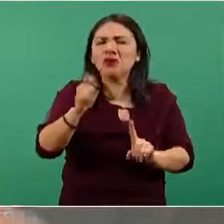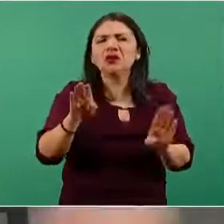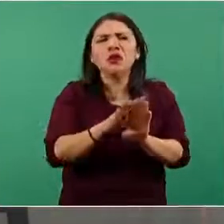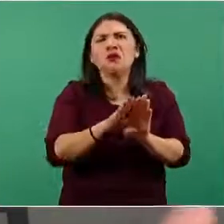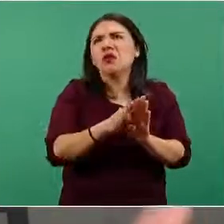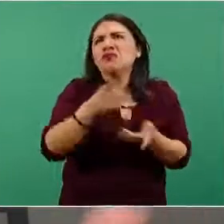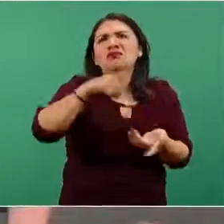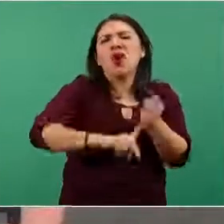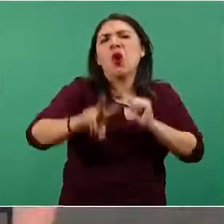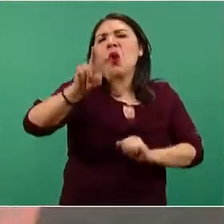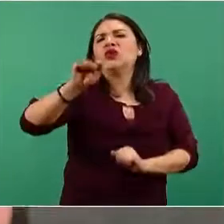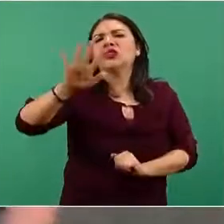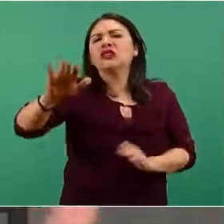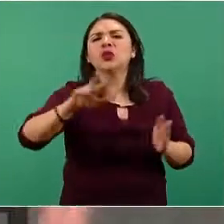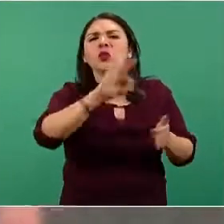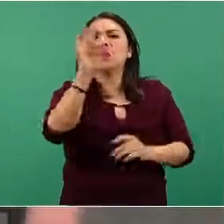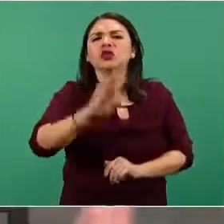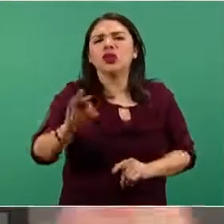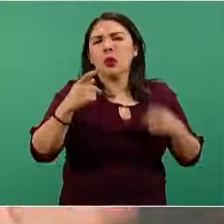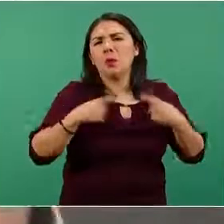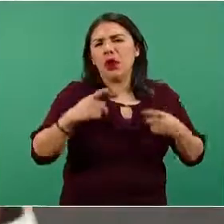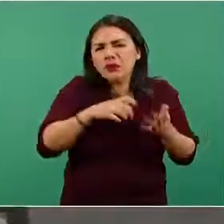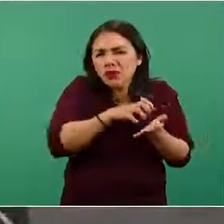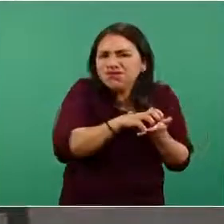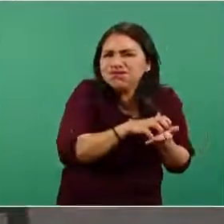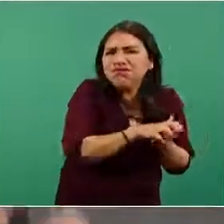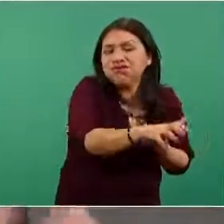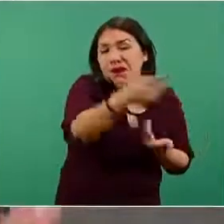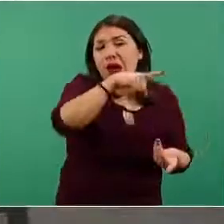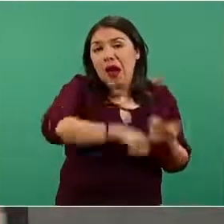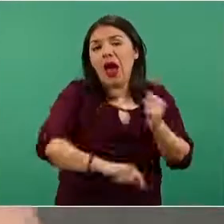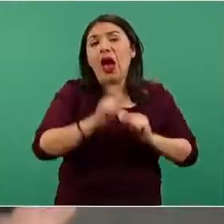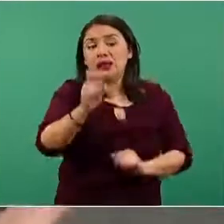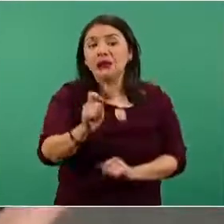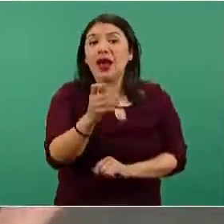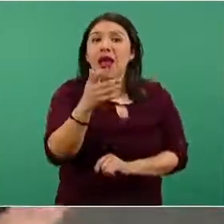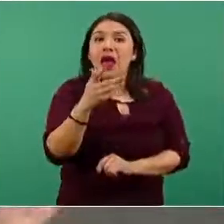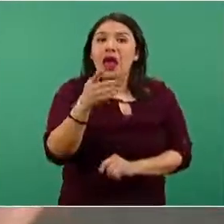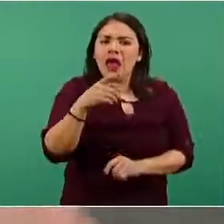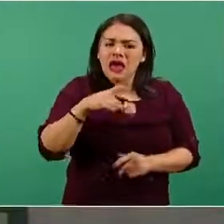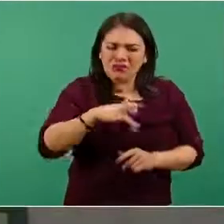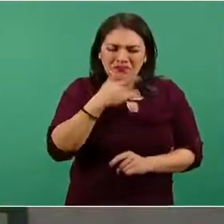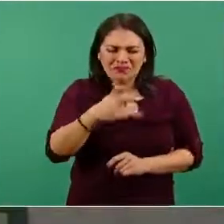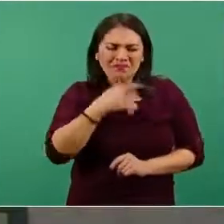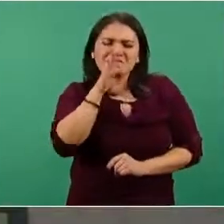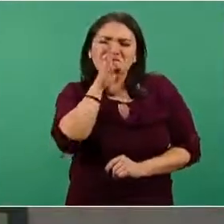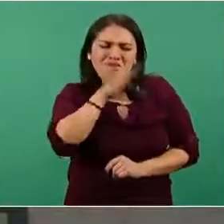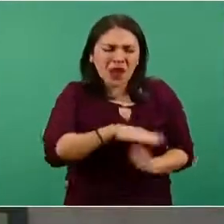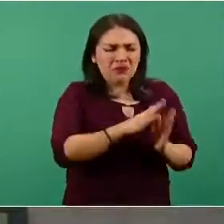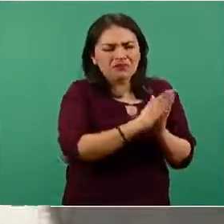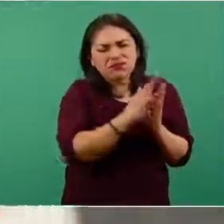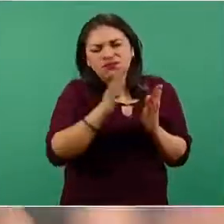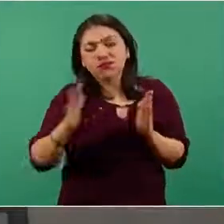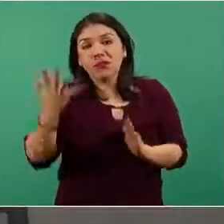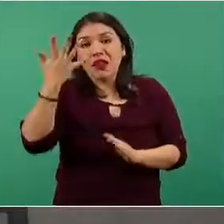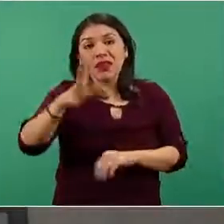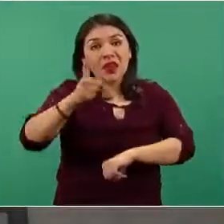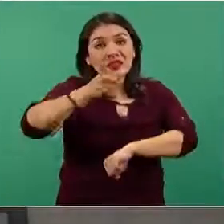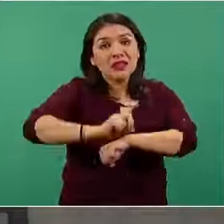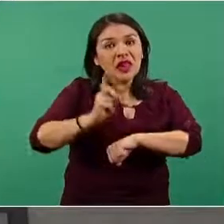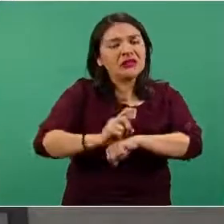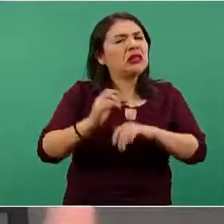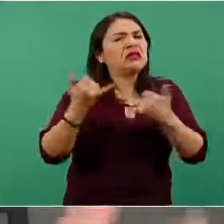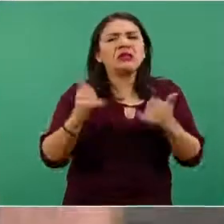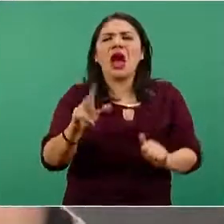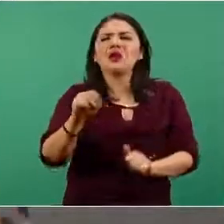de 85% de los casos de COVID, ya a 10 días del inicio de los síntomas, ya no tienen capacidad